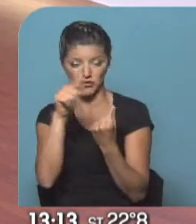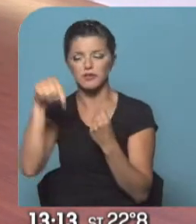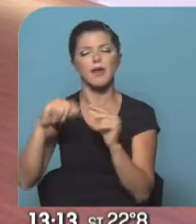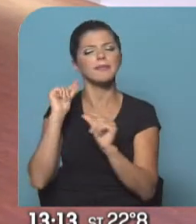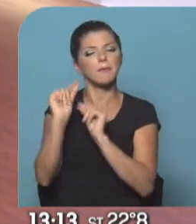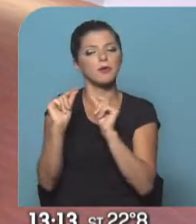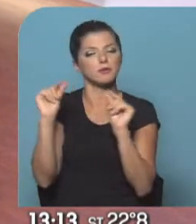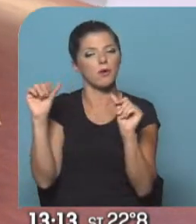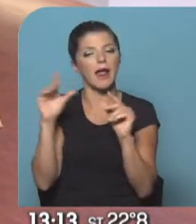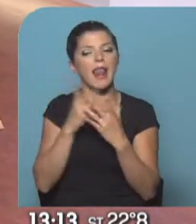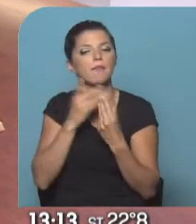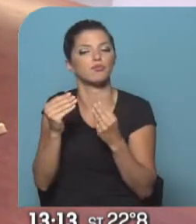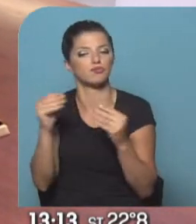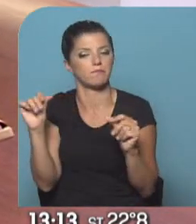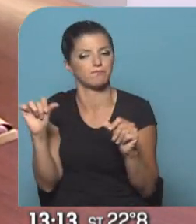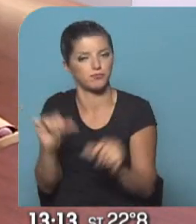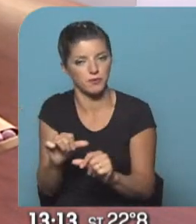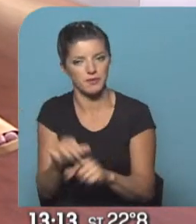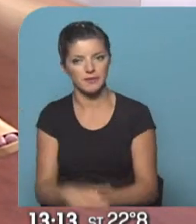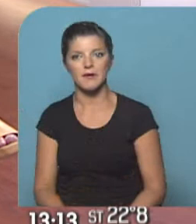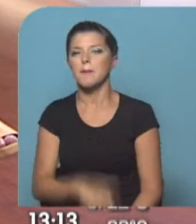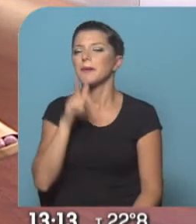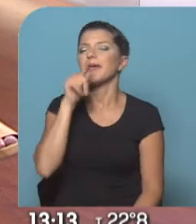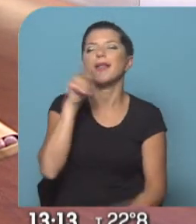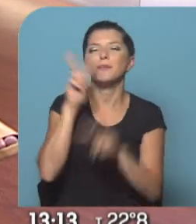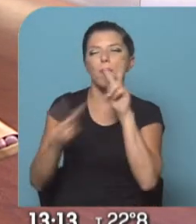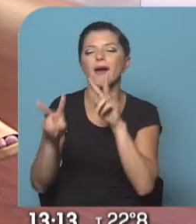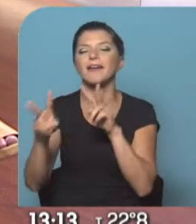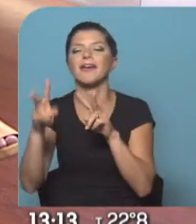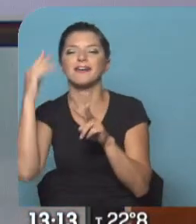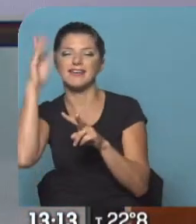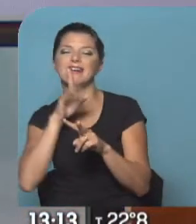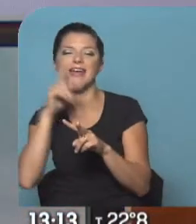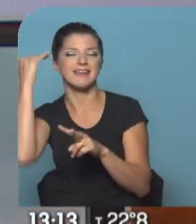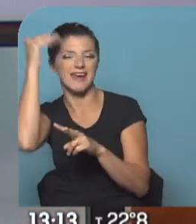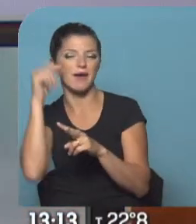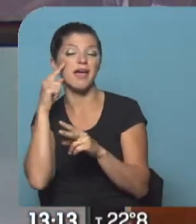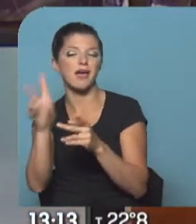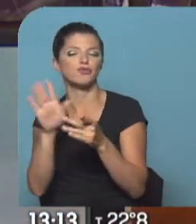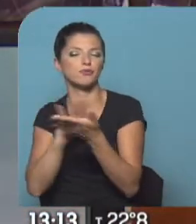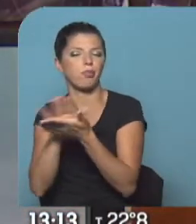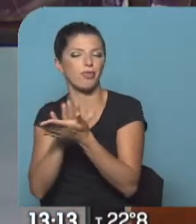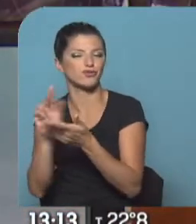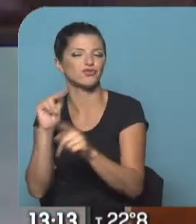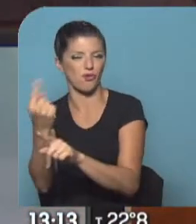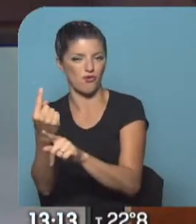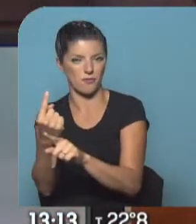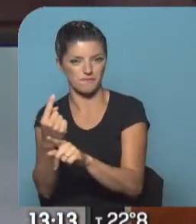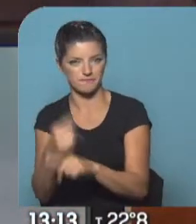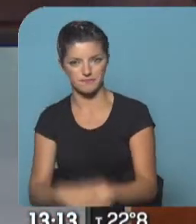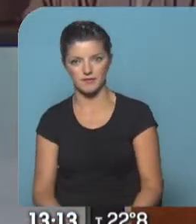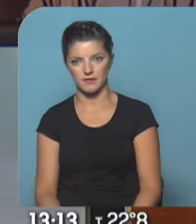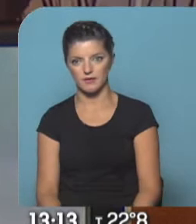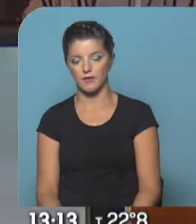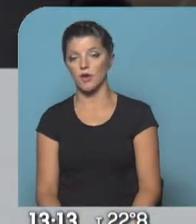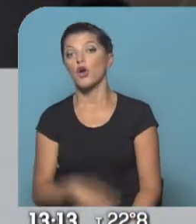que Israel y Arabia Saudita les haga los mandados, le haga los mandados, de alguna manera. Como se está yendo de la región, no puede